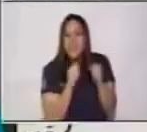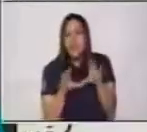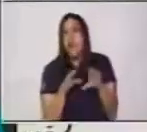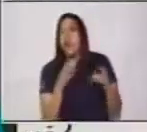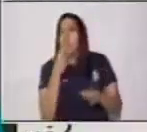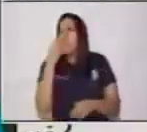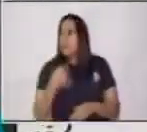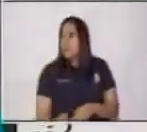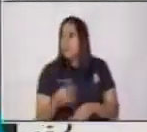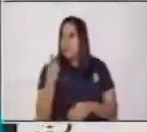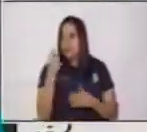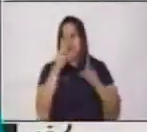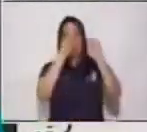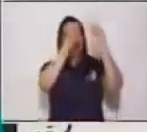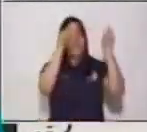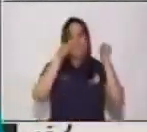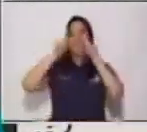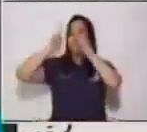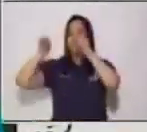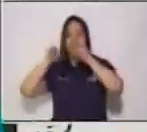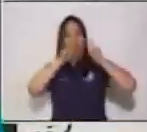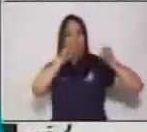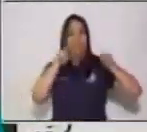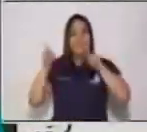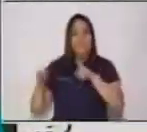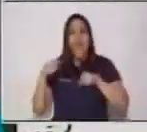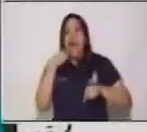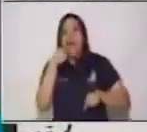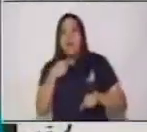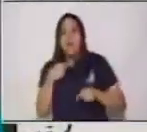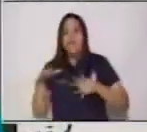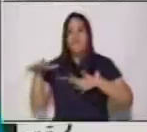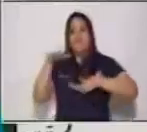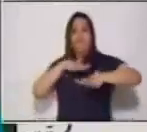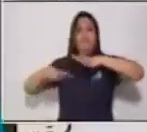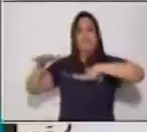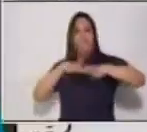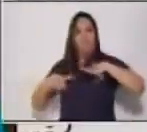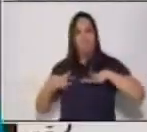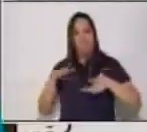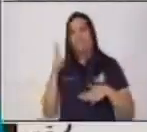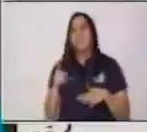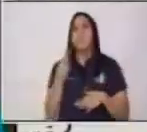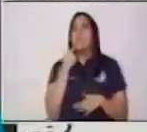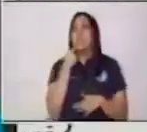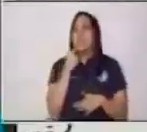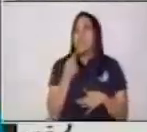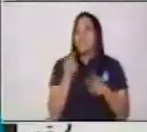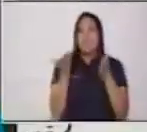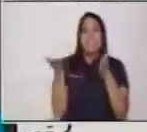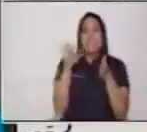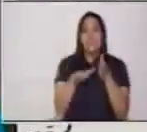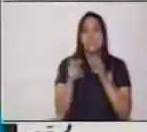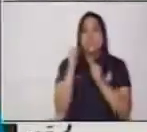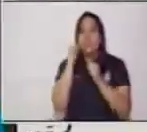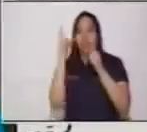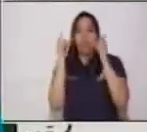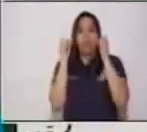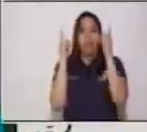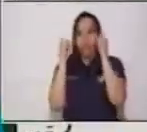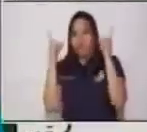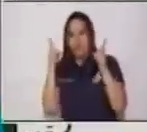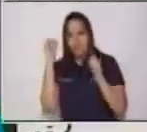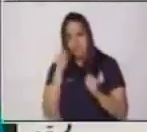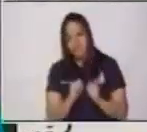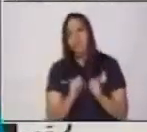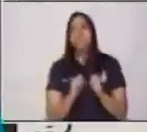comportarse están entre paréntesis. Nos indica alborotados, luego y demás exclamaciones. Y